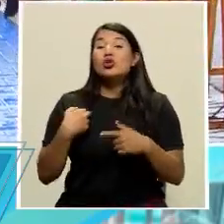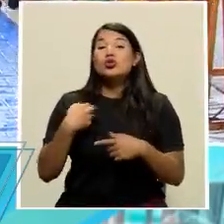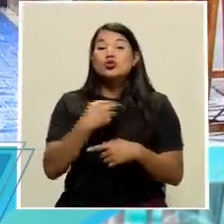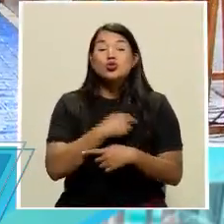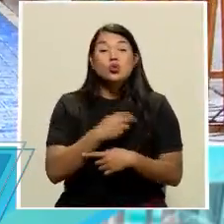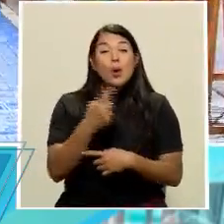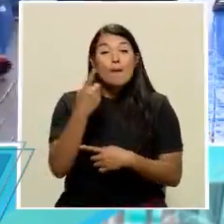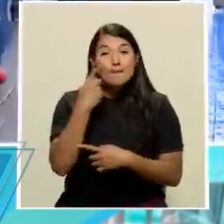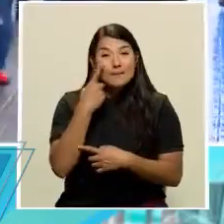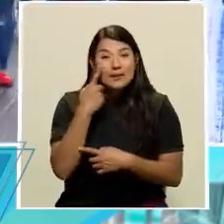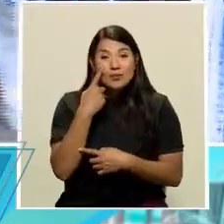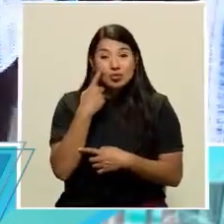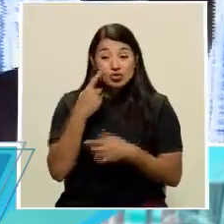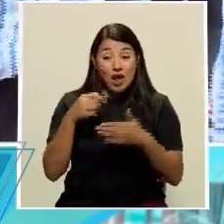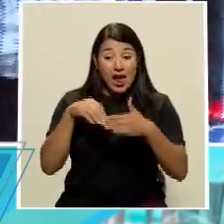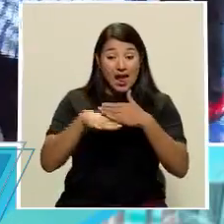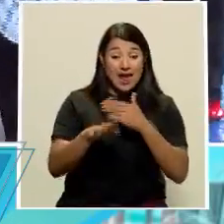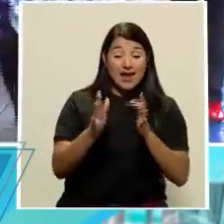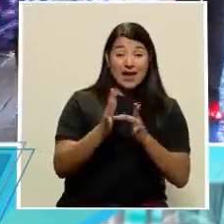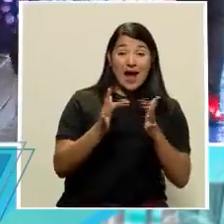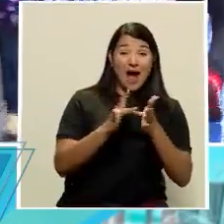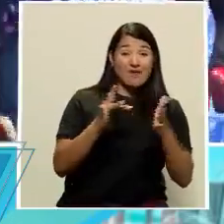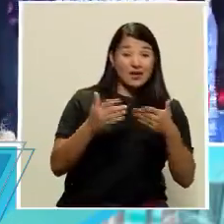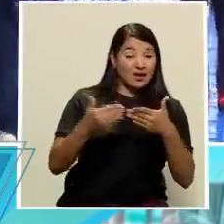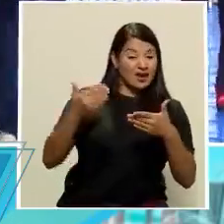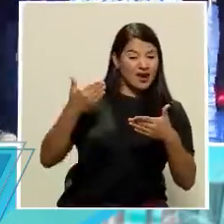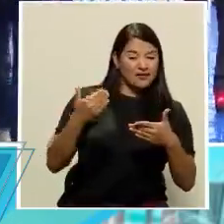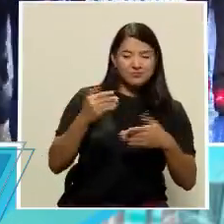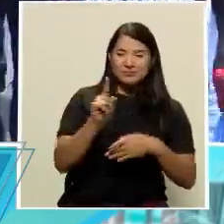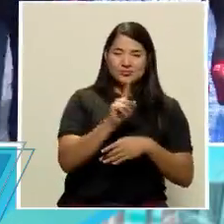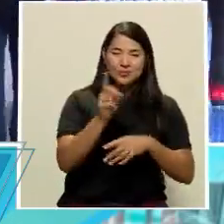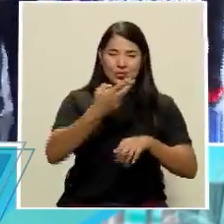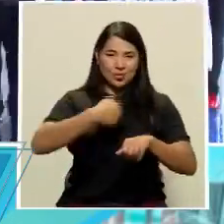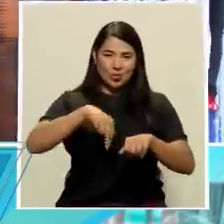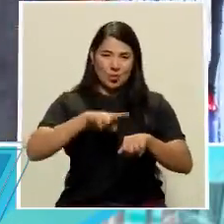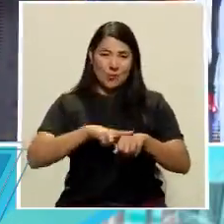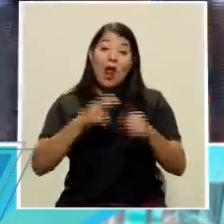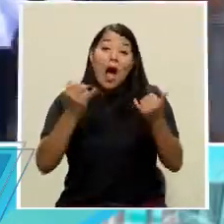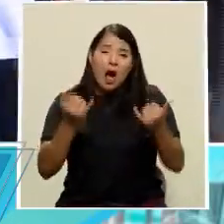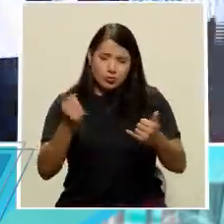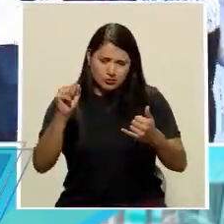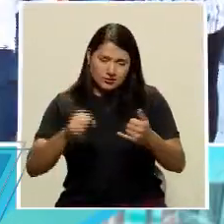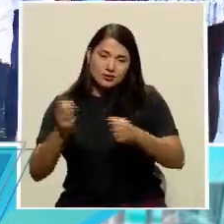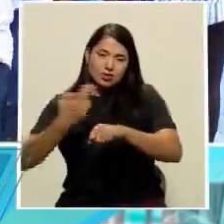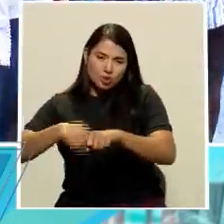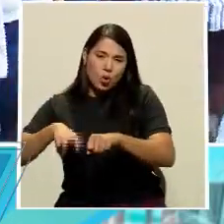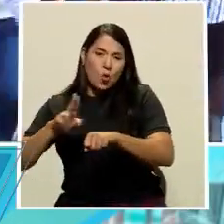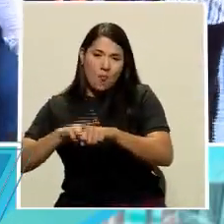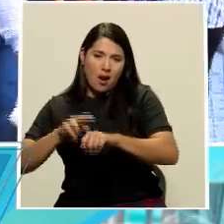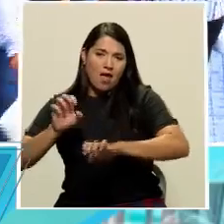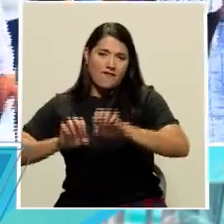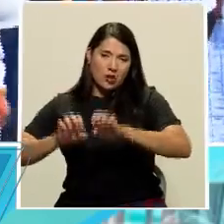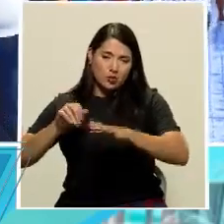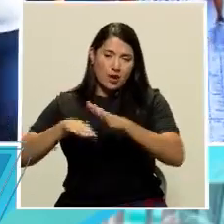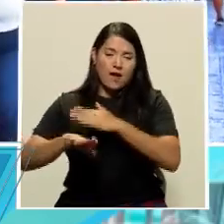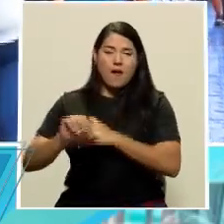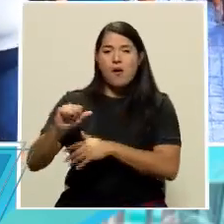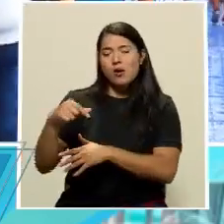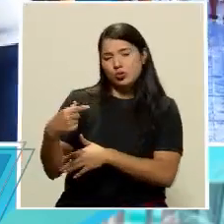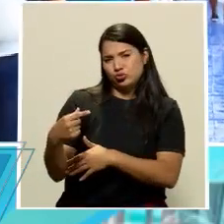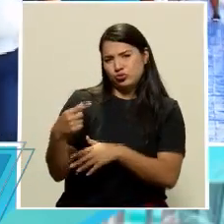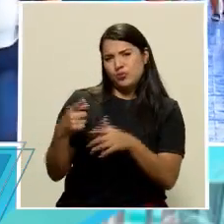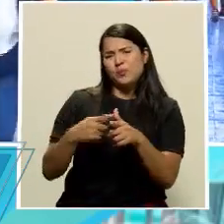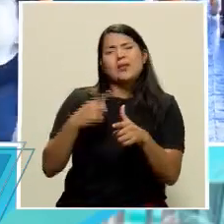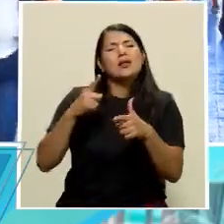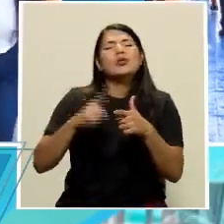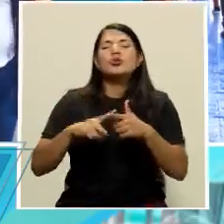fue un comportamiento atípico muy drástico en abril que vuelve ahora a la normalidad en agosto.